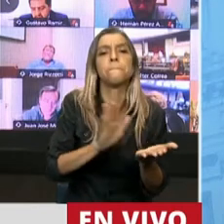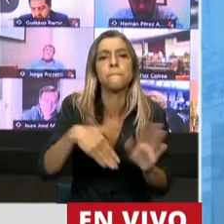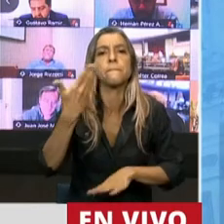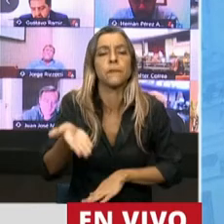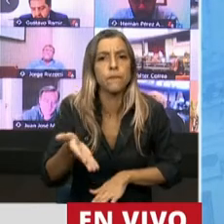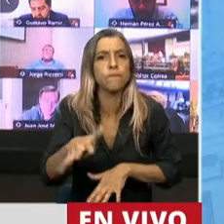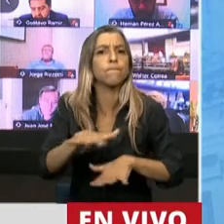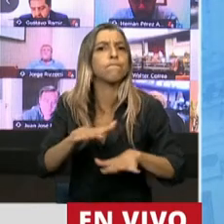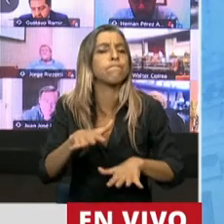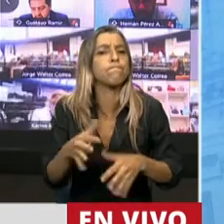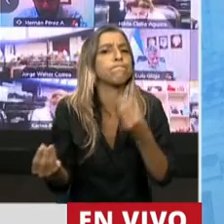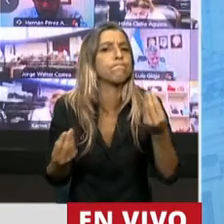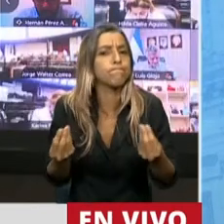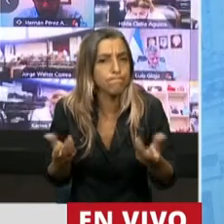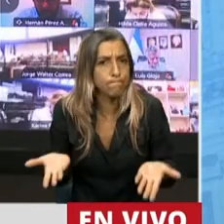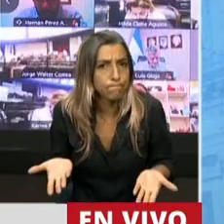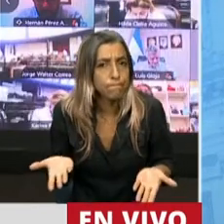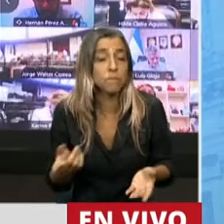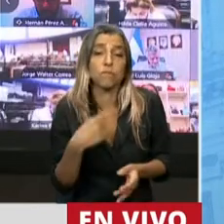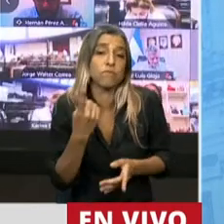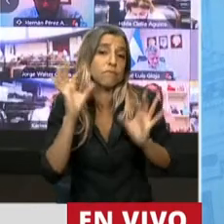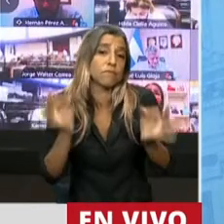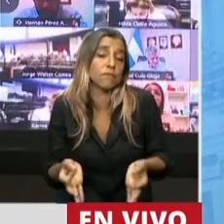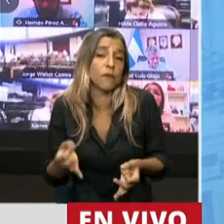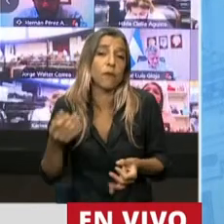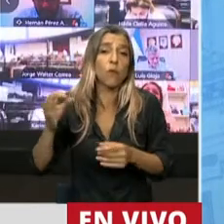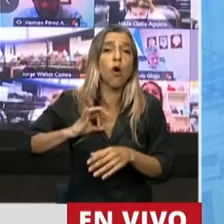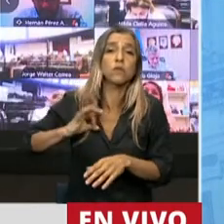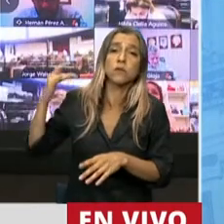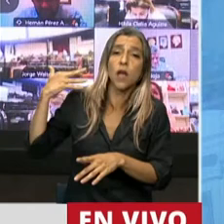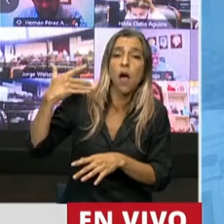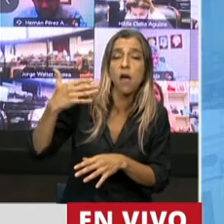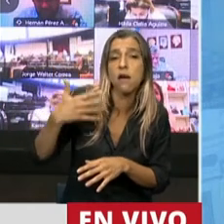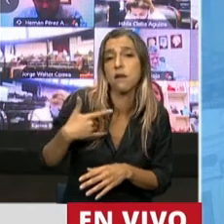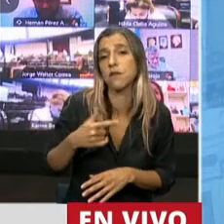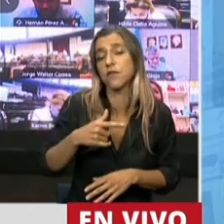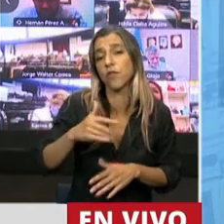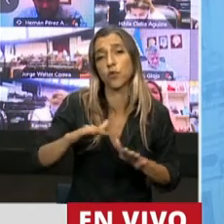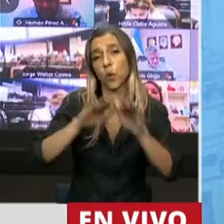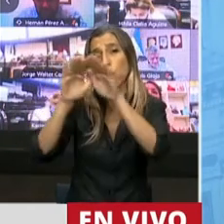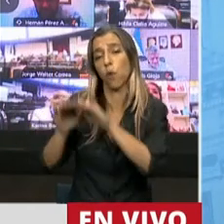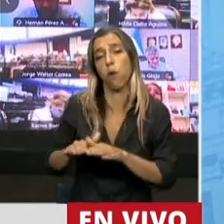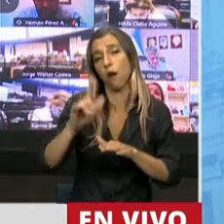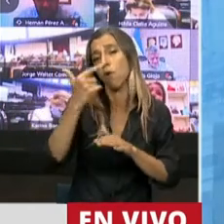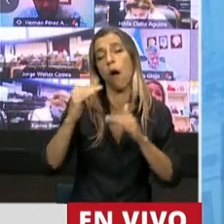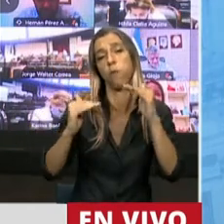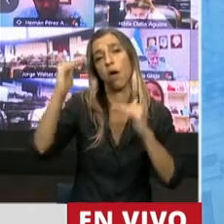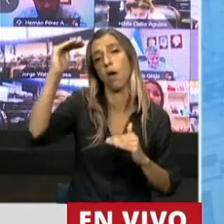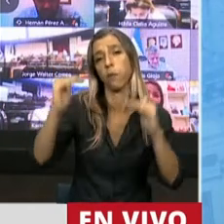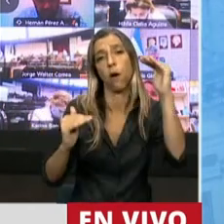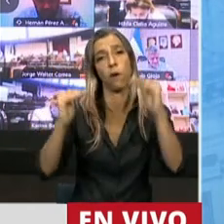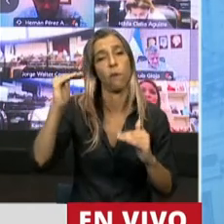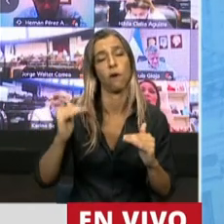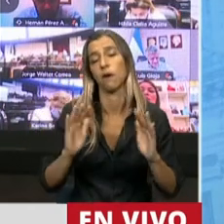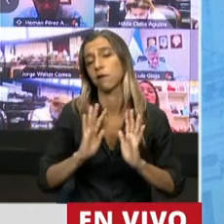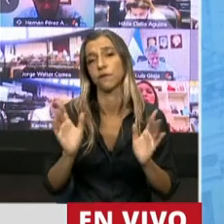ido desfederalizando a la Argentina paulatinamente hasta esta realidad unitaria, unitaria